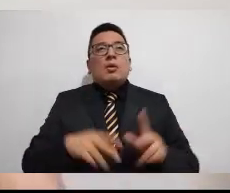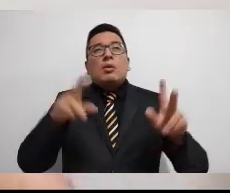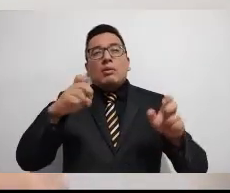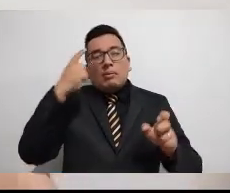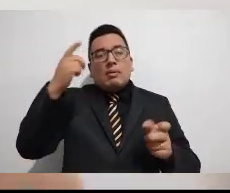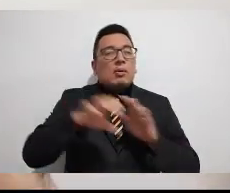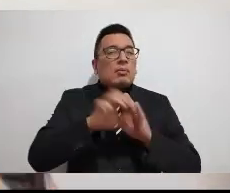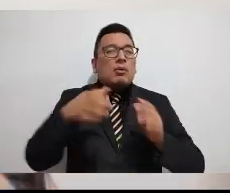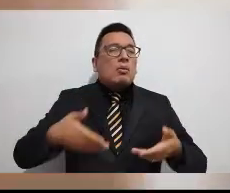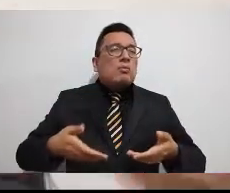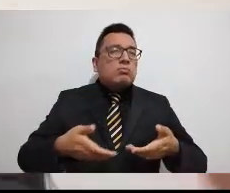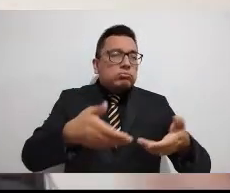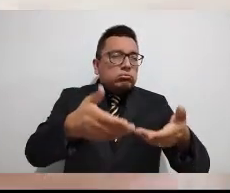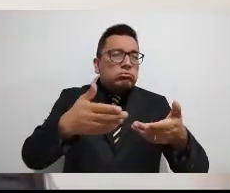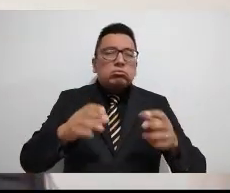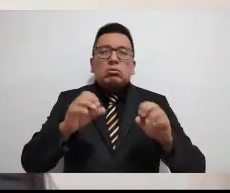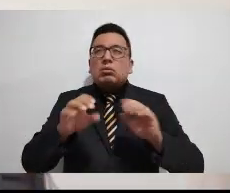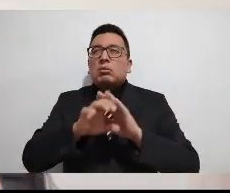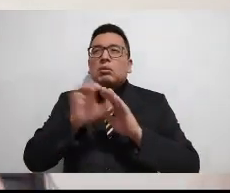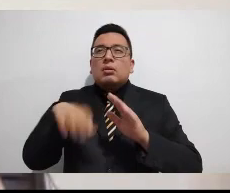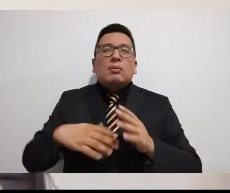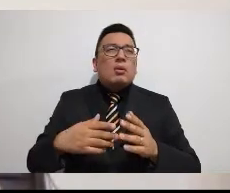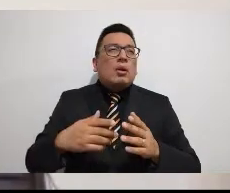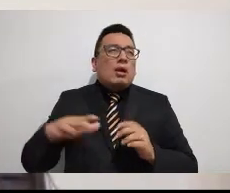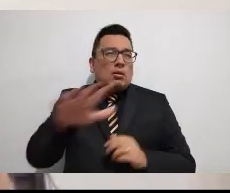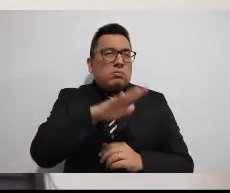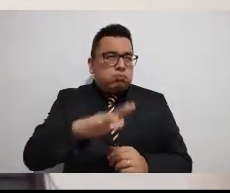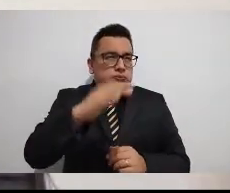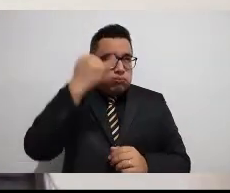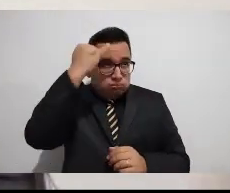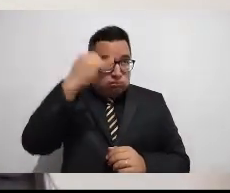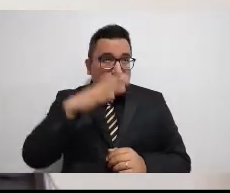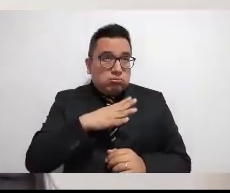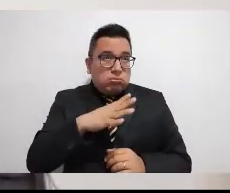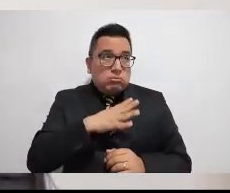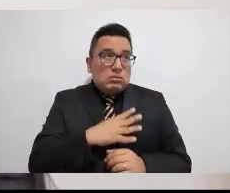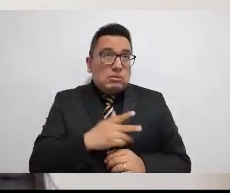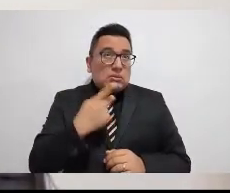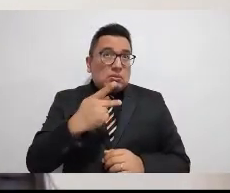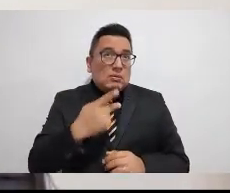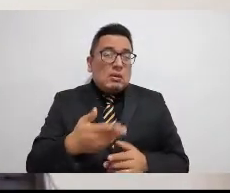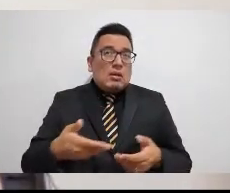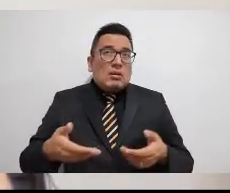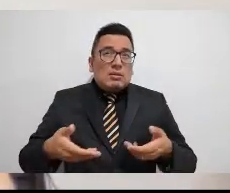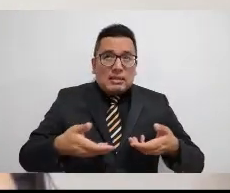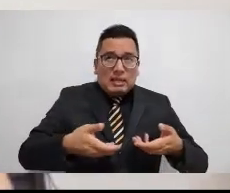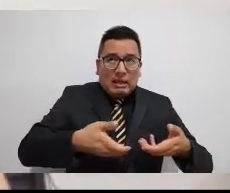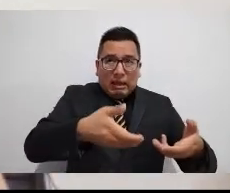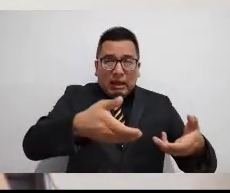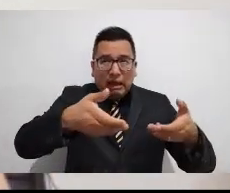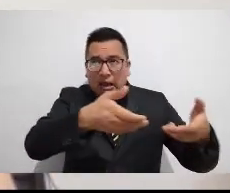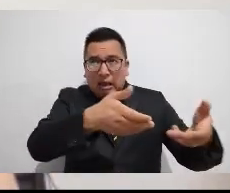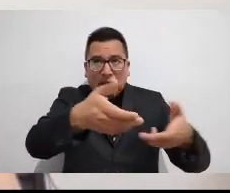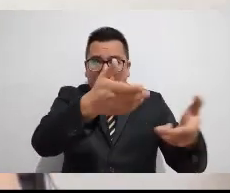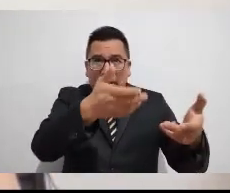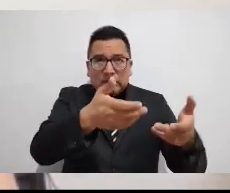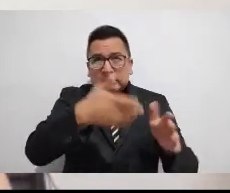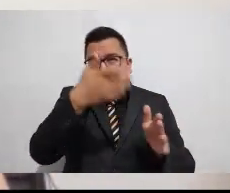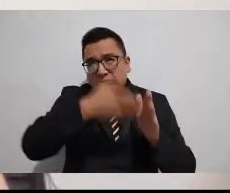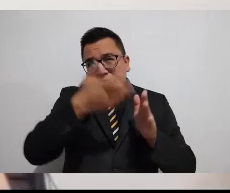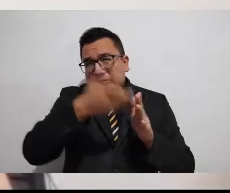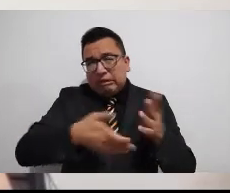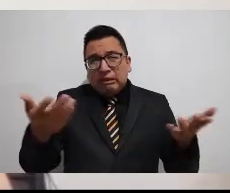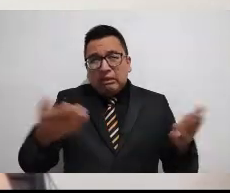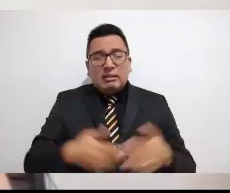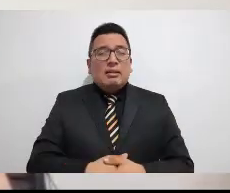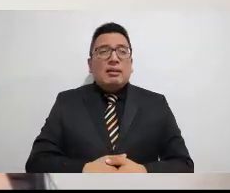infraestructura carretera, en todo, los territorios indígenas se encuentran por abajo de la media nacional. Y por supuesto,